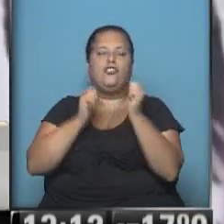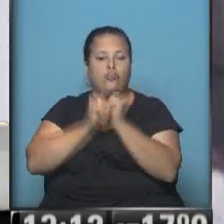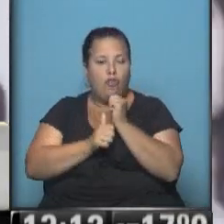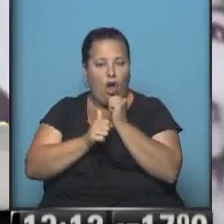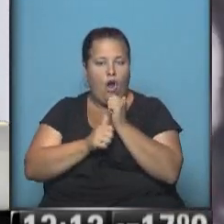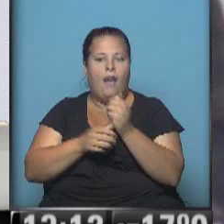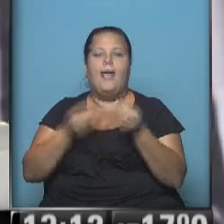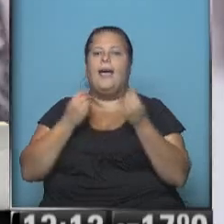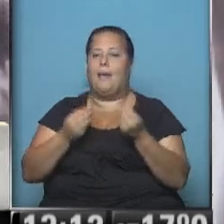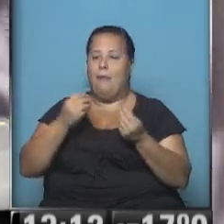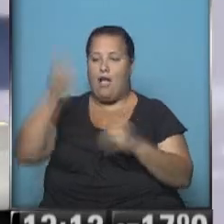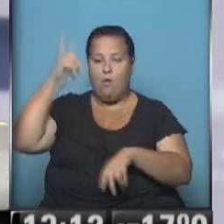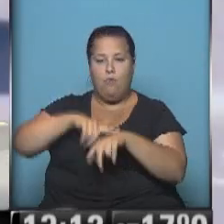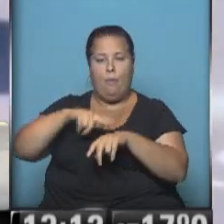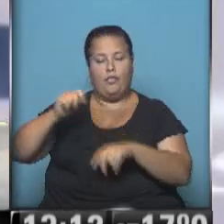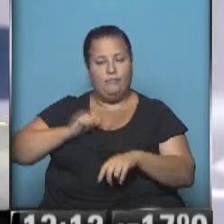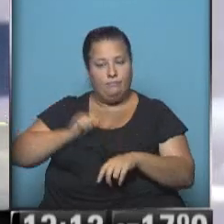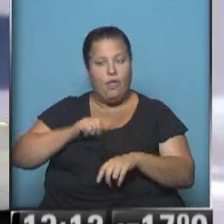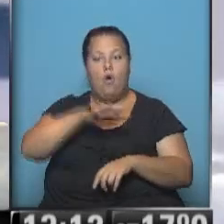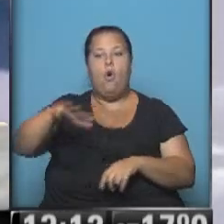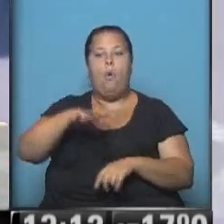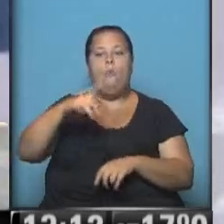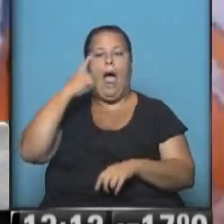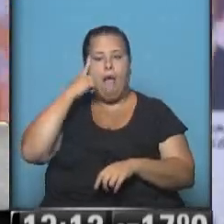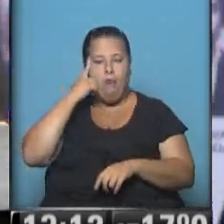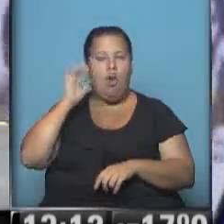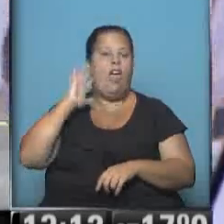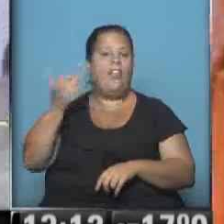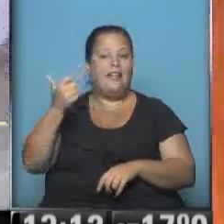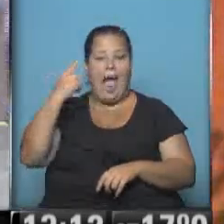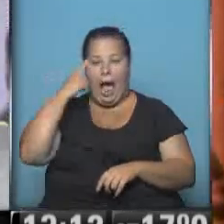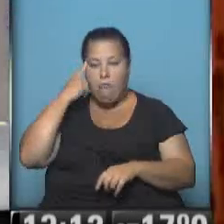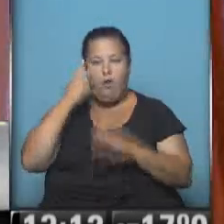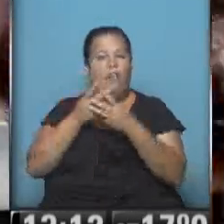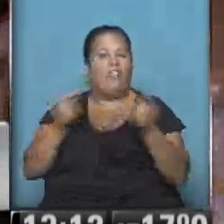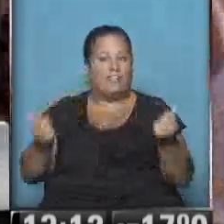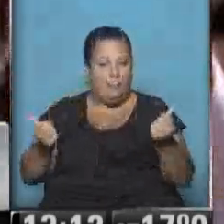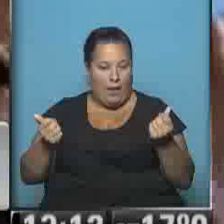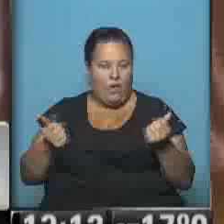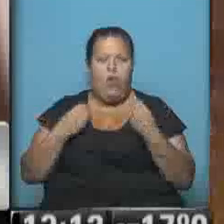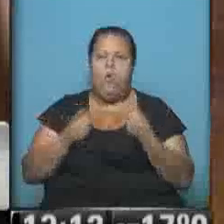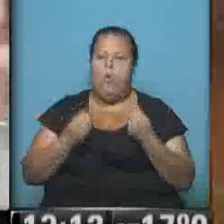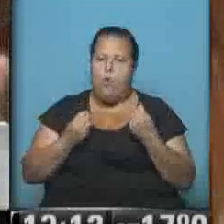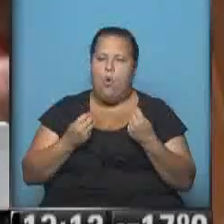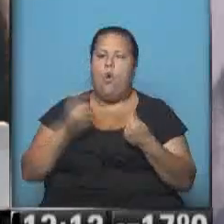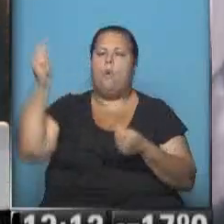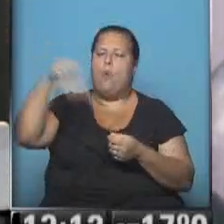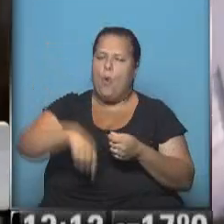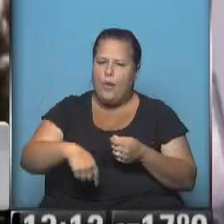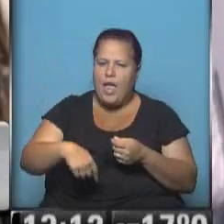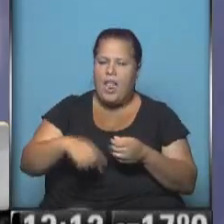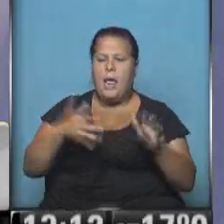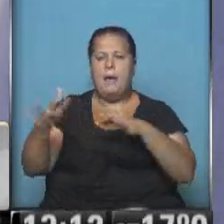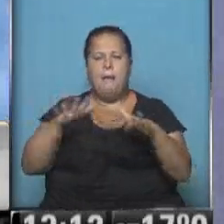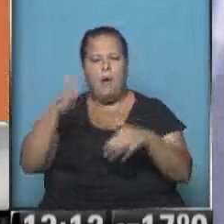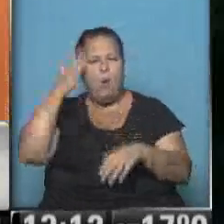de lo que ocurrió en tiempos de la dictadura con la comunidad japonesa. 16 japoneses desaparecidos. ¿Cómo fue la llegada aquí, la